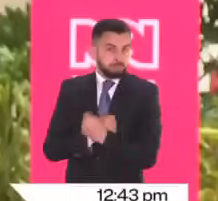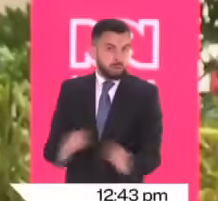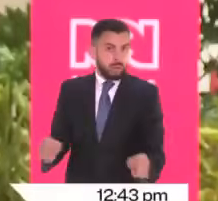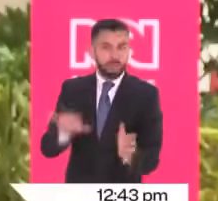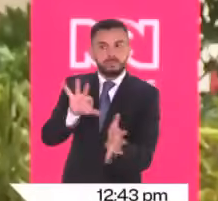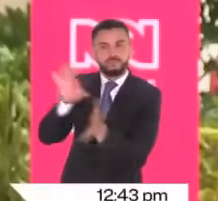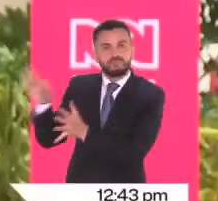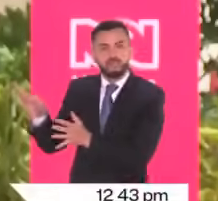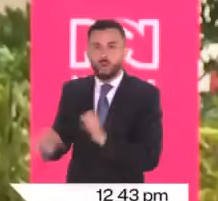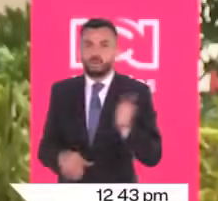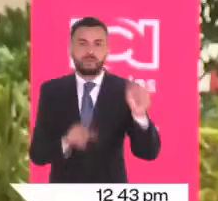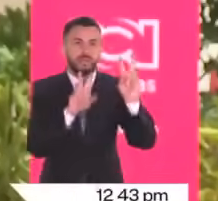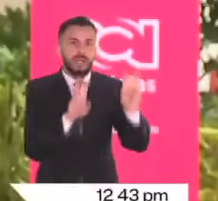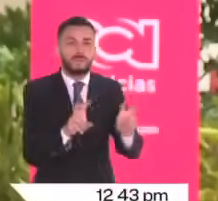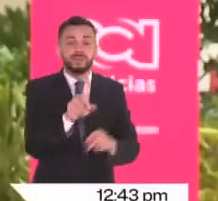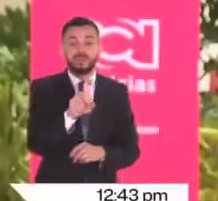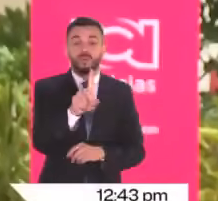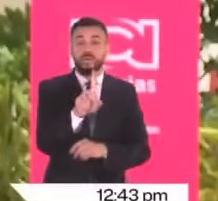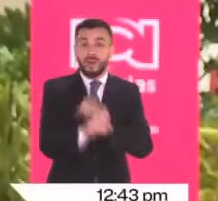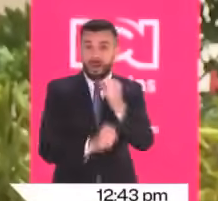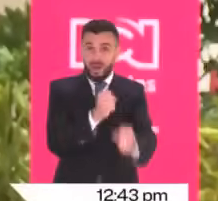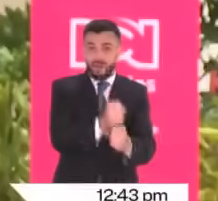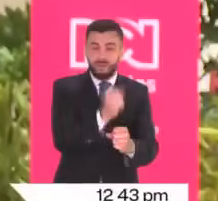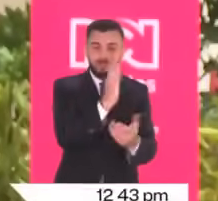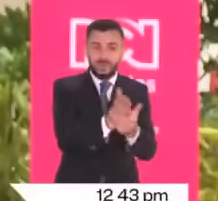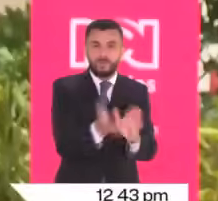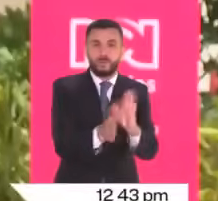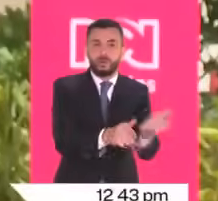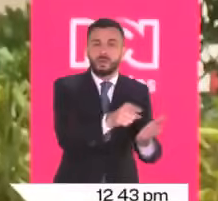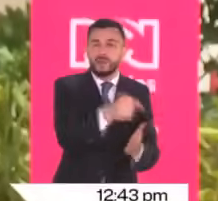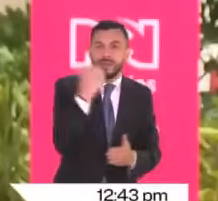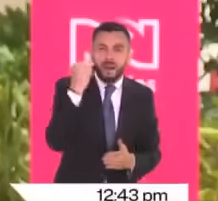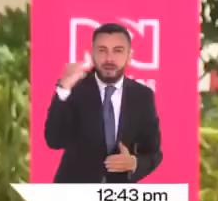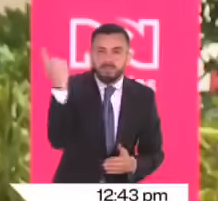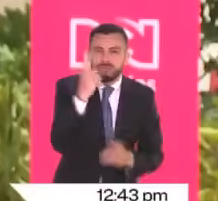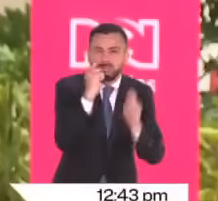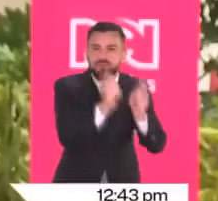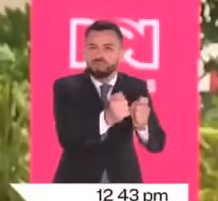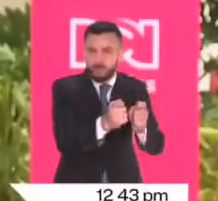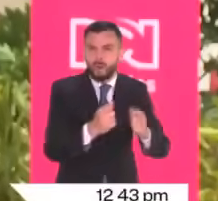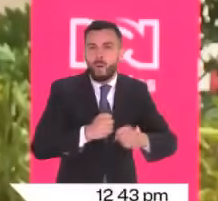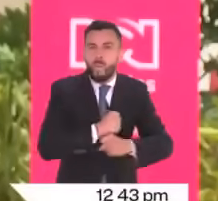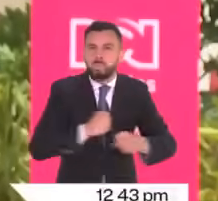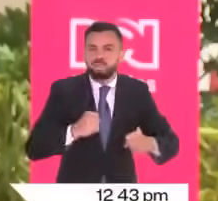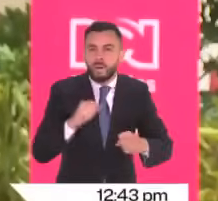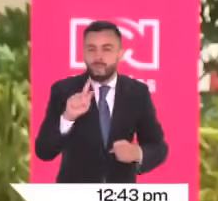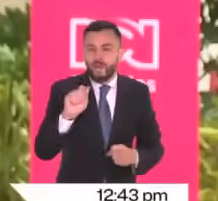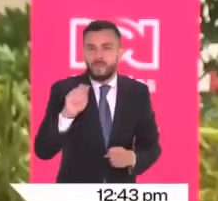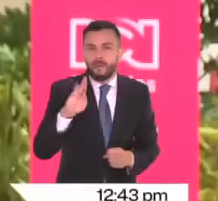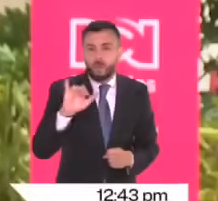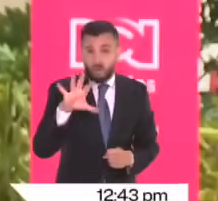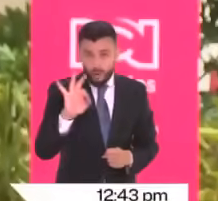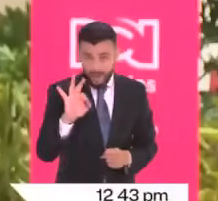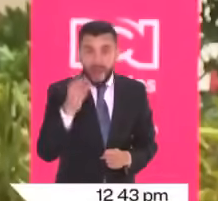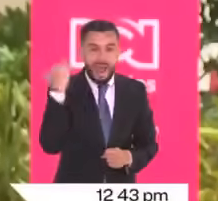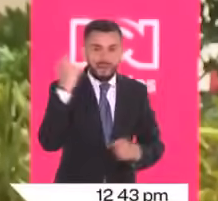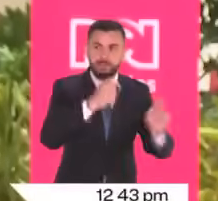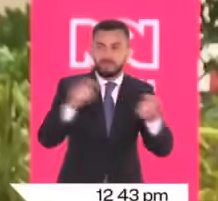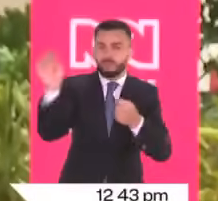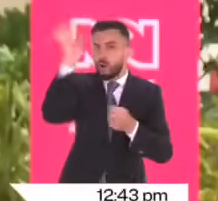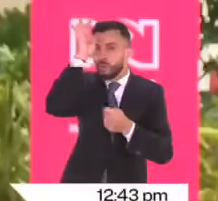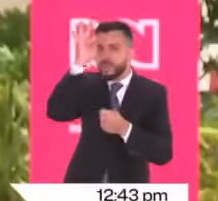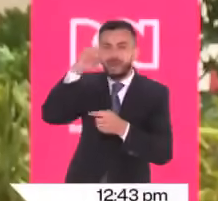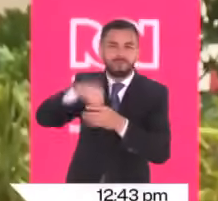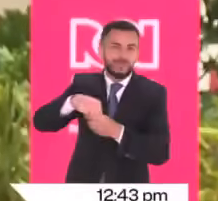Murió a los 61 años en Bogotá la gorda Fabiola. Estaba recluida desde hace ya varios días en una clínica de la ciudad por